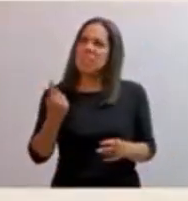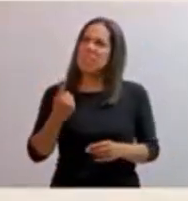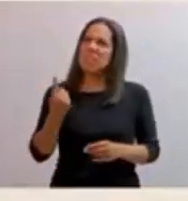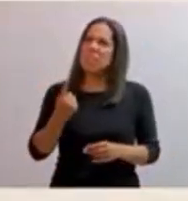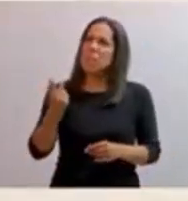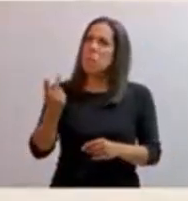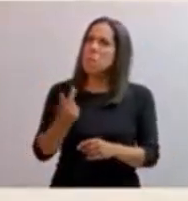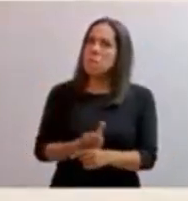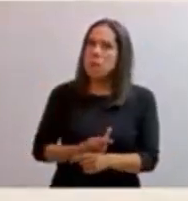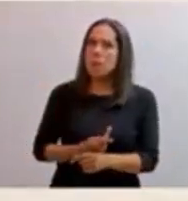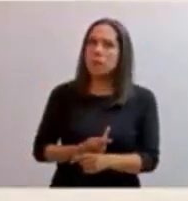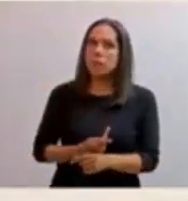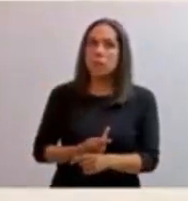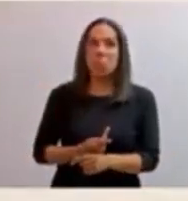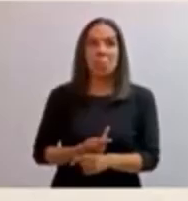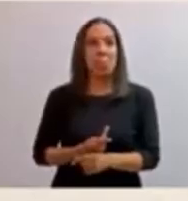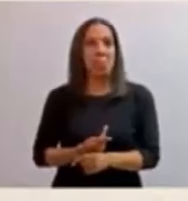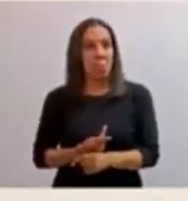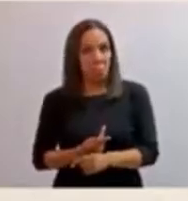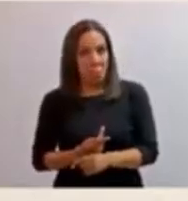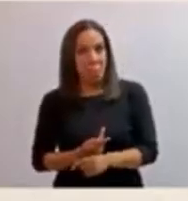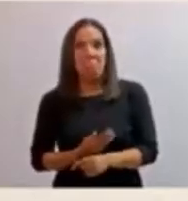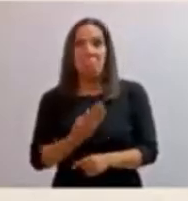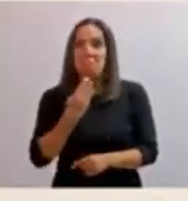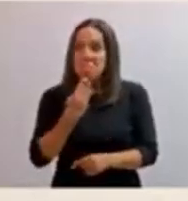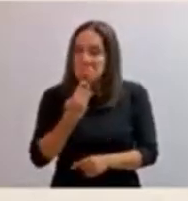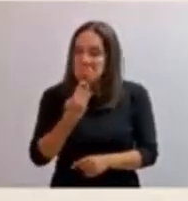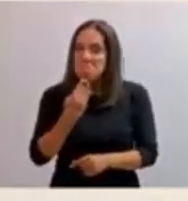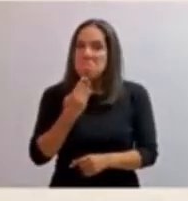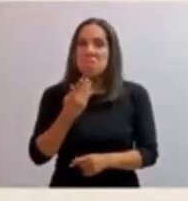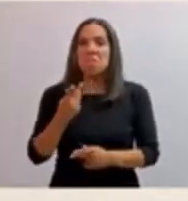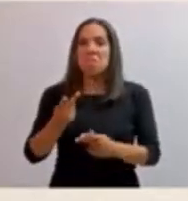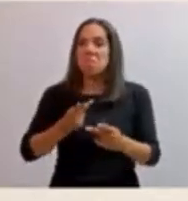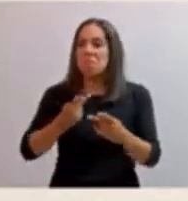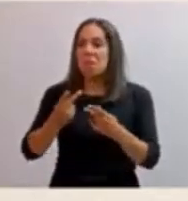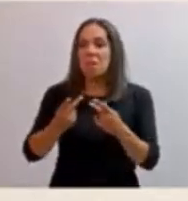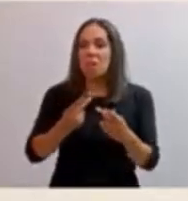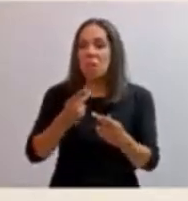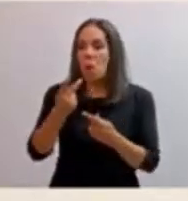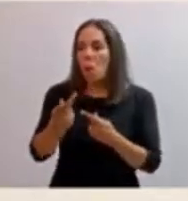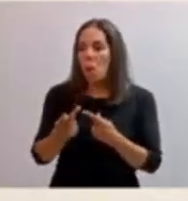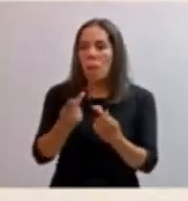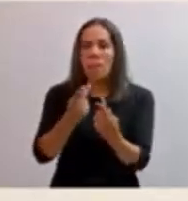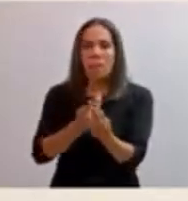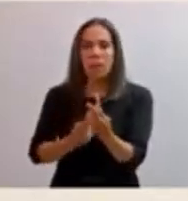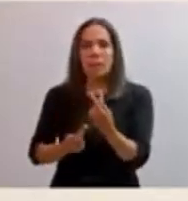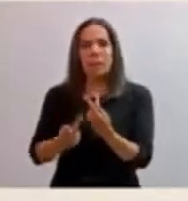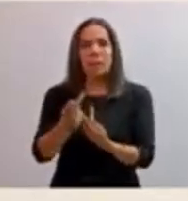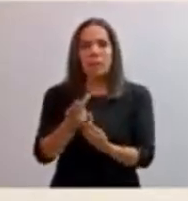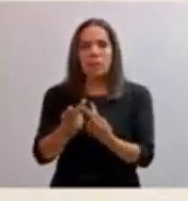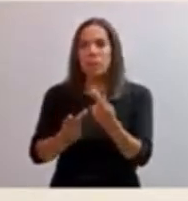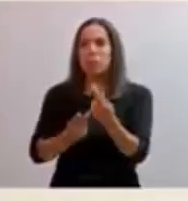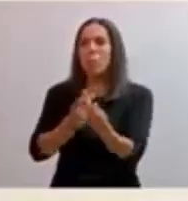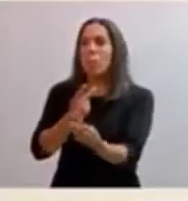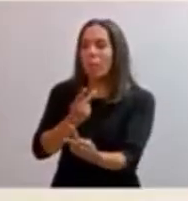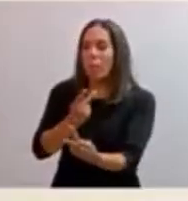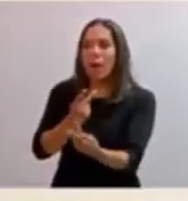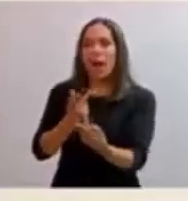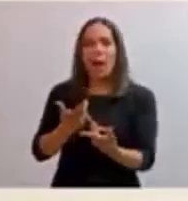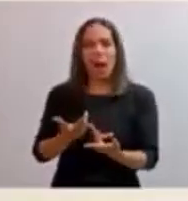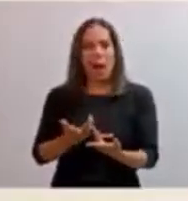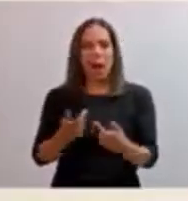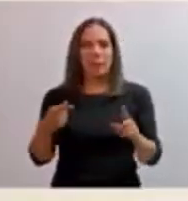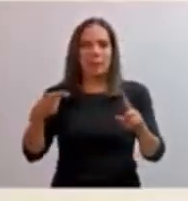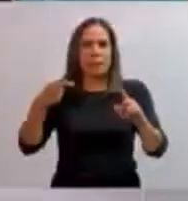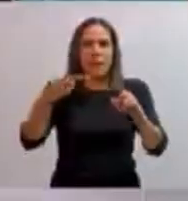que pasó es que hubo efectivamente un diálogo que estaba enfocado en un aspecto muy específico de